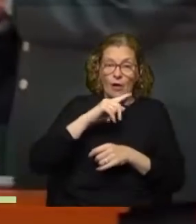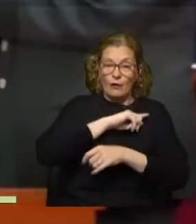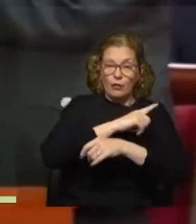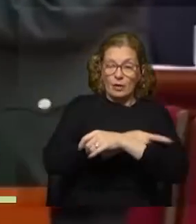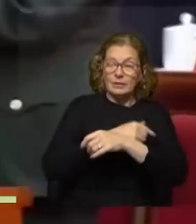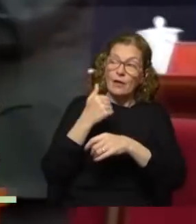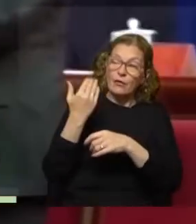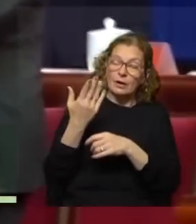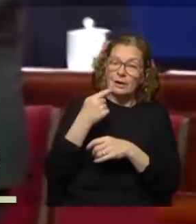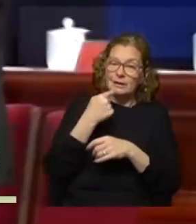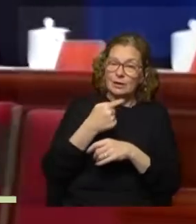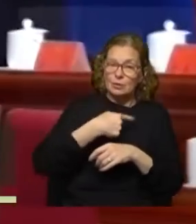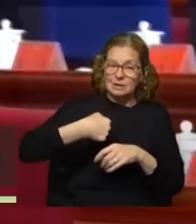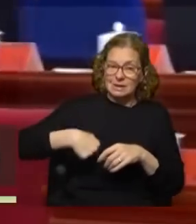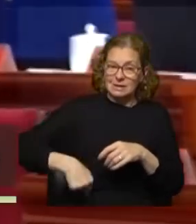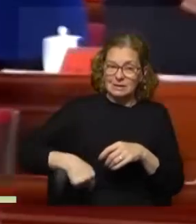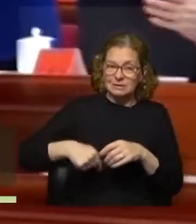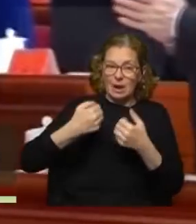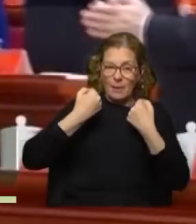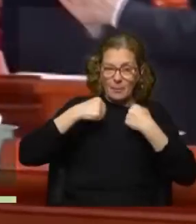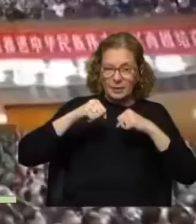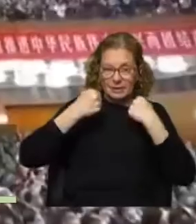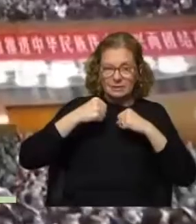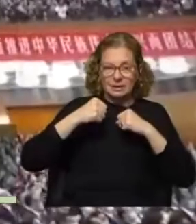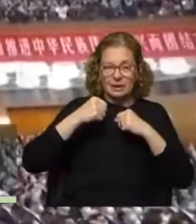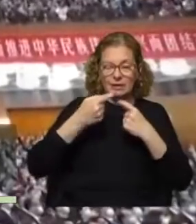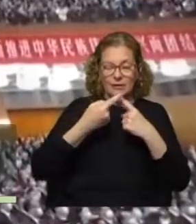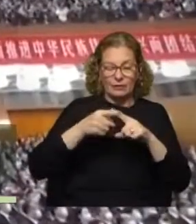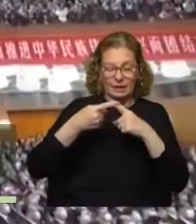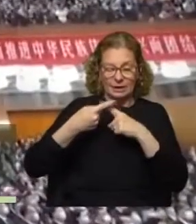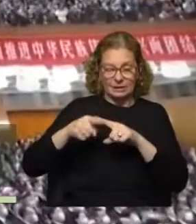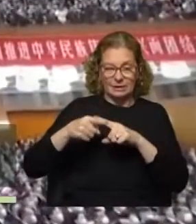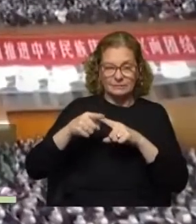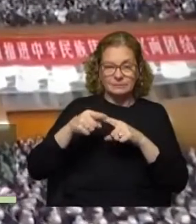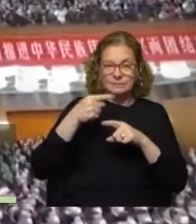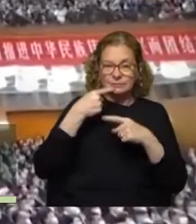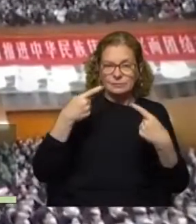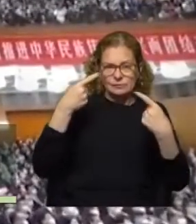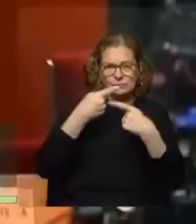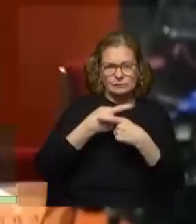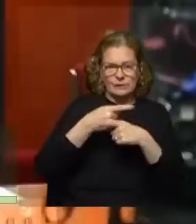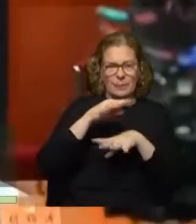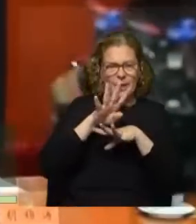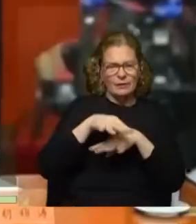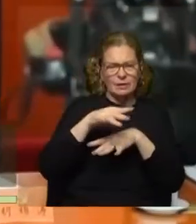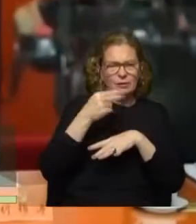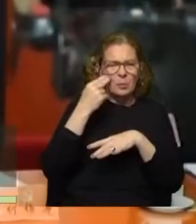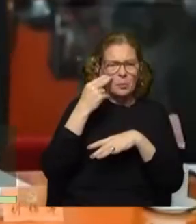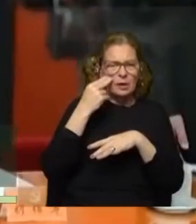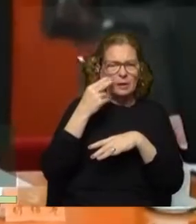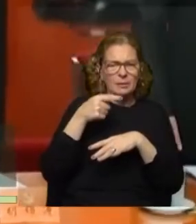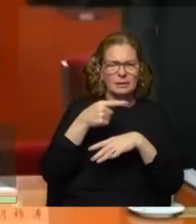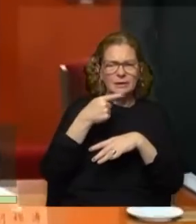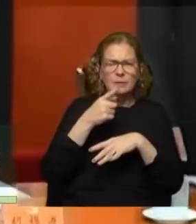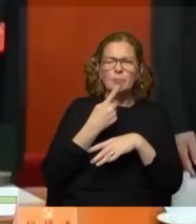si que China fomenta la práctica de un multilateralismo Genuino y combate toda manifestación de hegemonismo